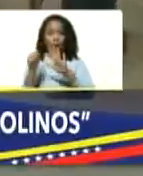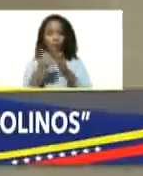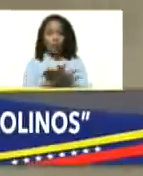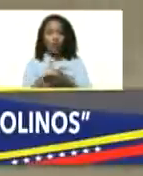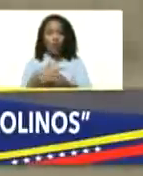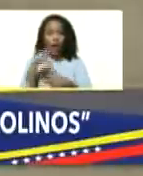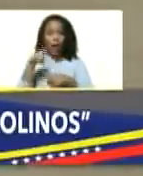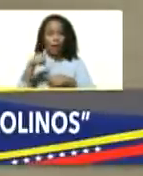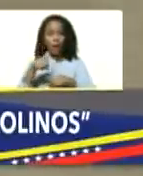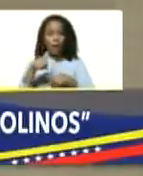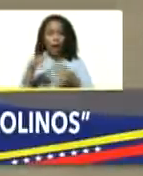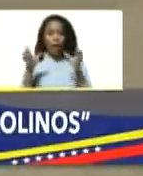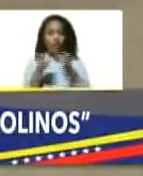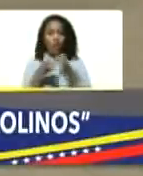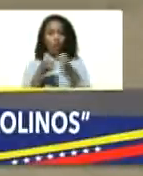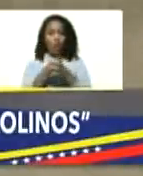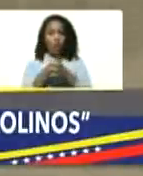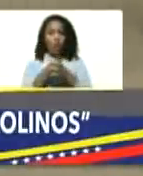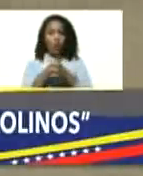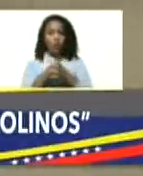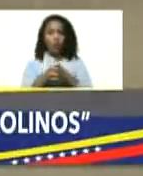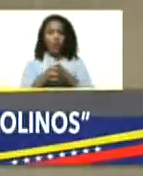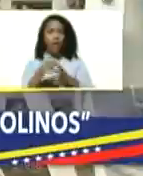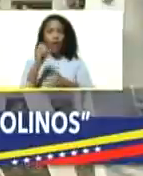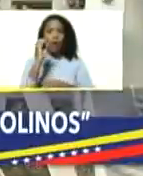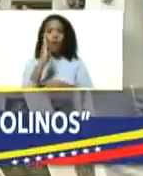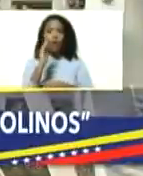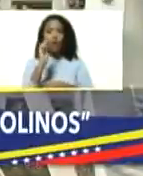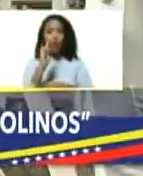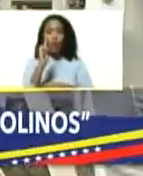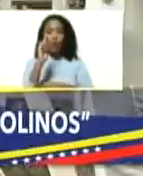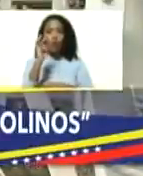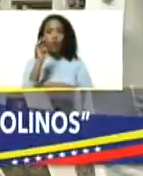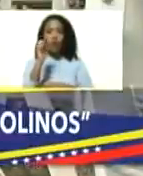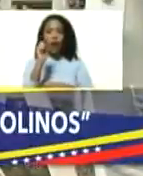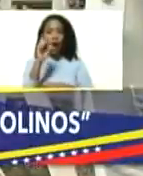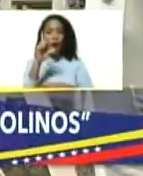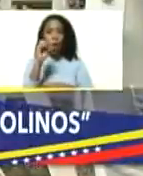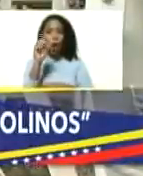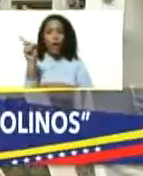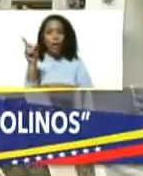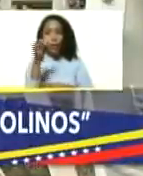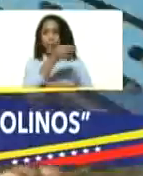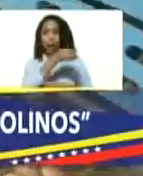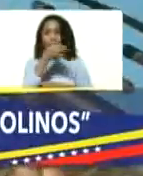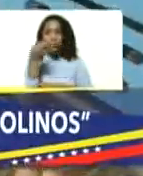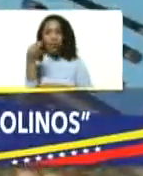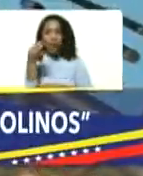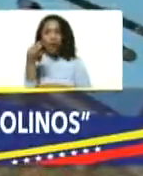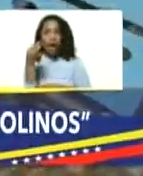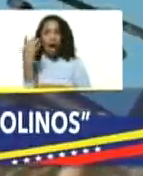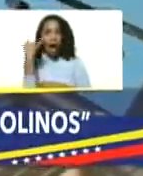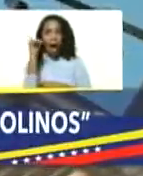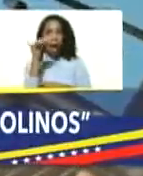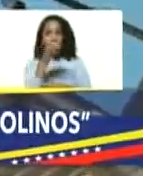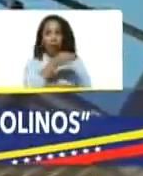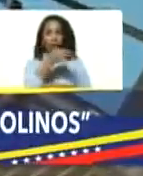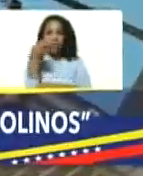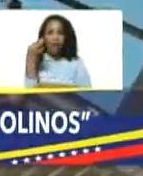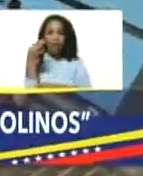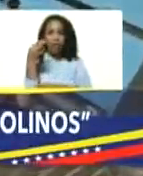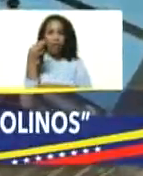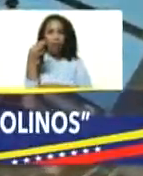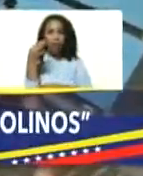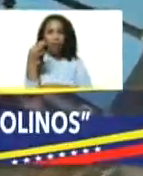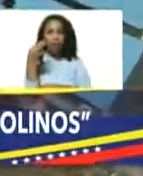en el sector de los búfalos tenemos una extraordinaria tenemos una extraordinaria